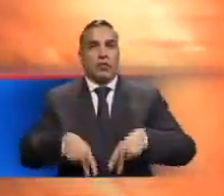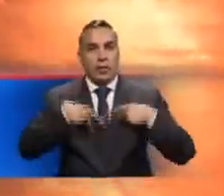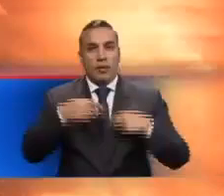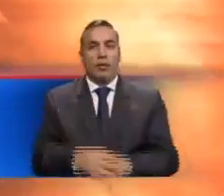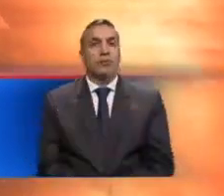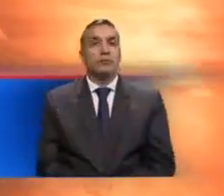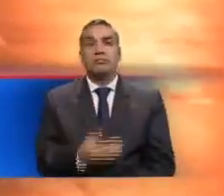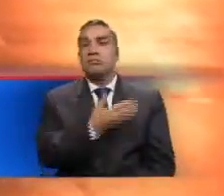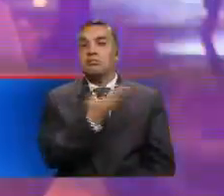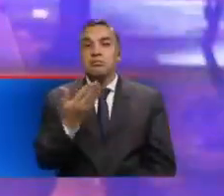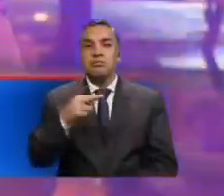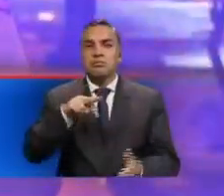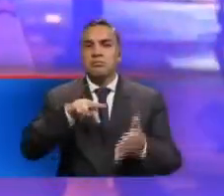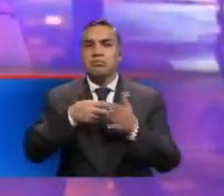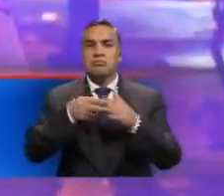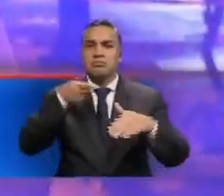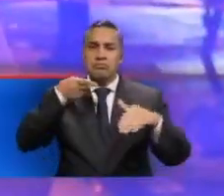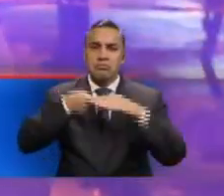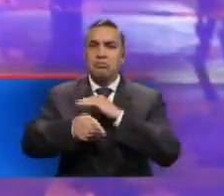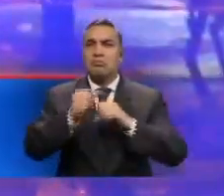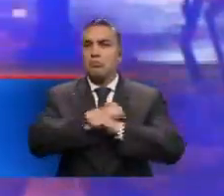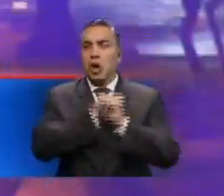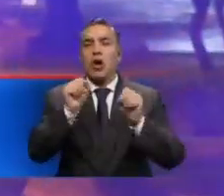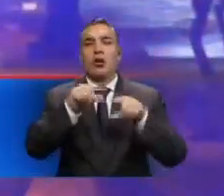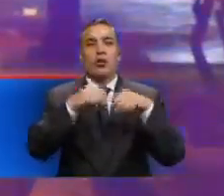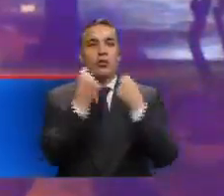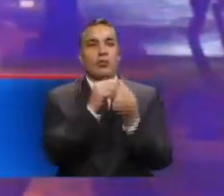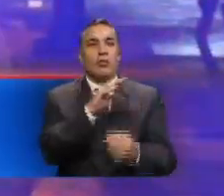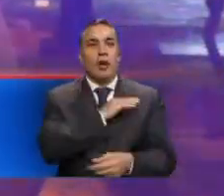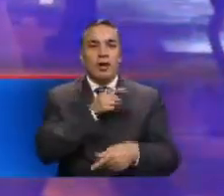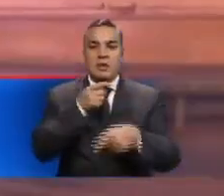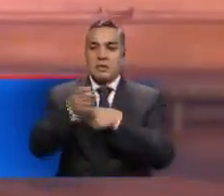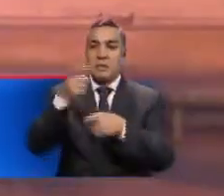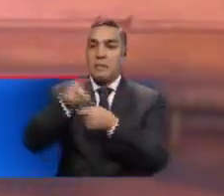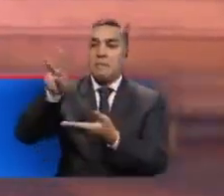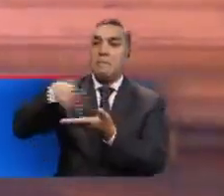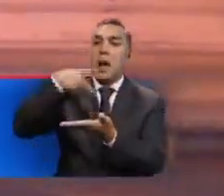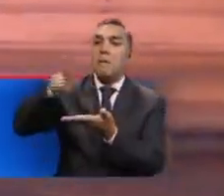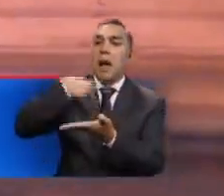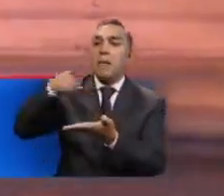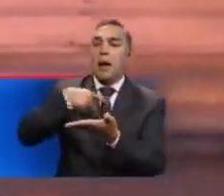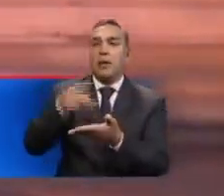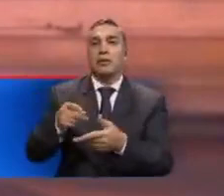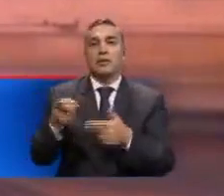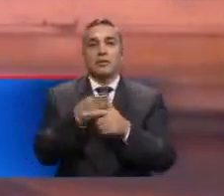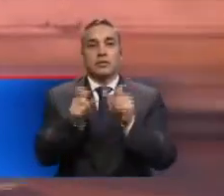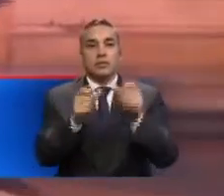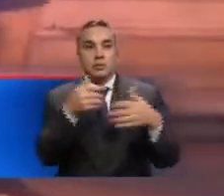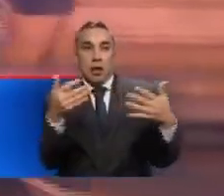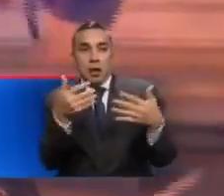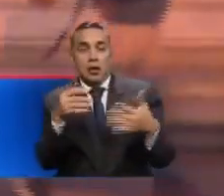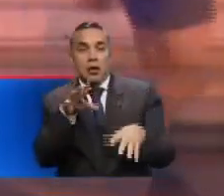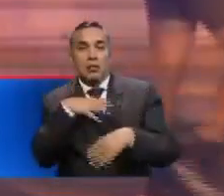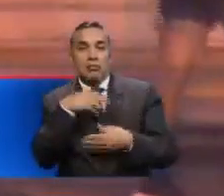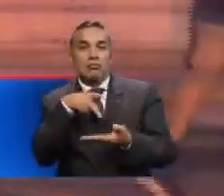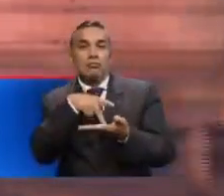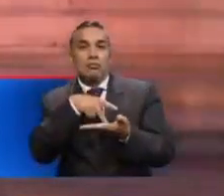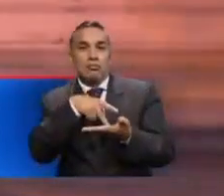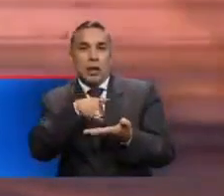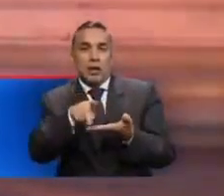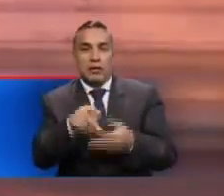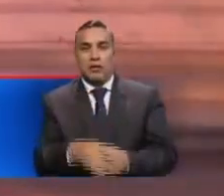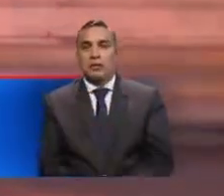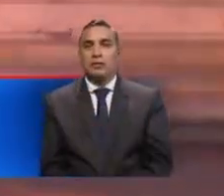se trataría de un ataque perpetrado por una banda de extorsionadores que intimidan a comerciantes para que les